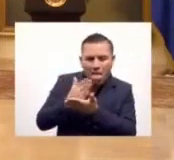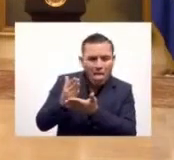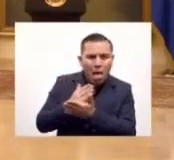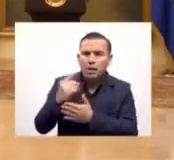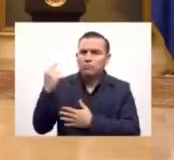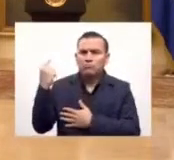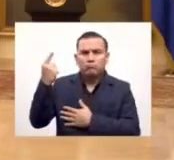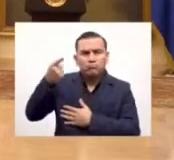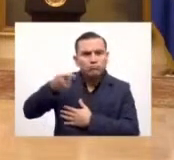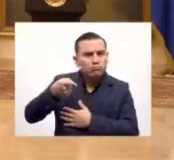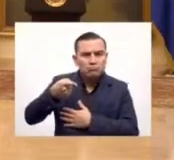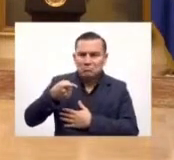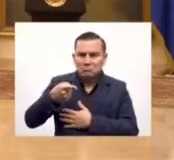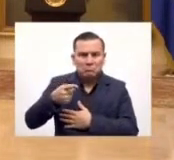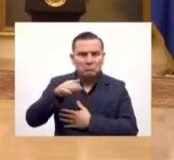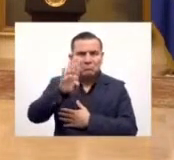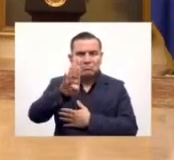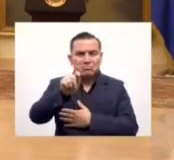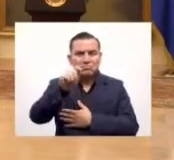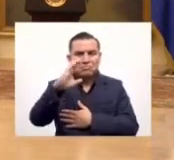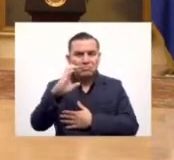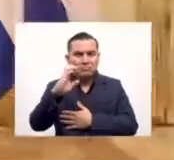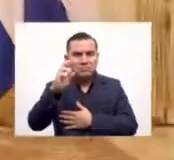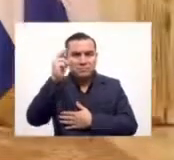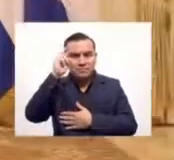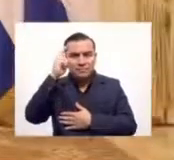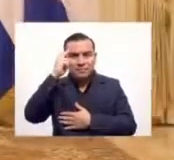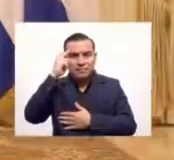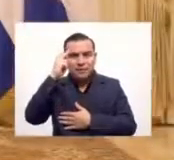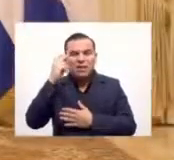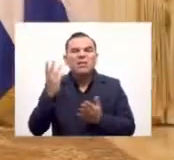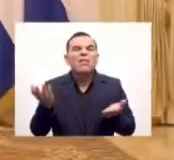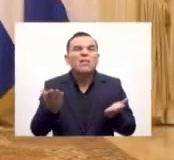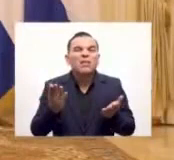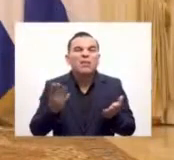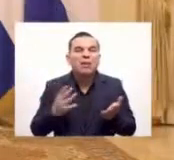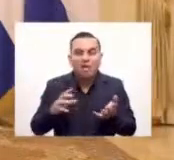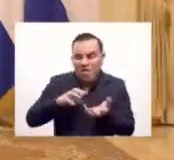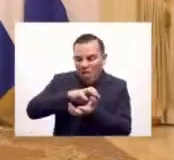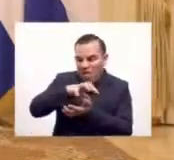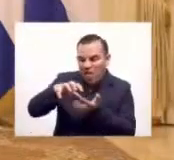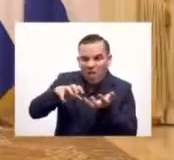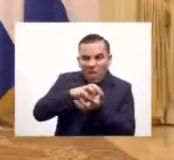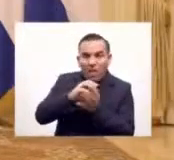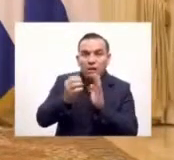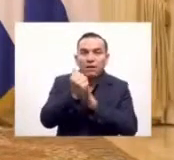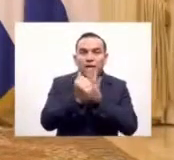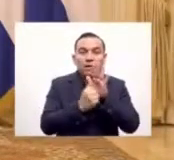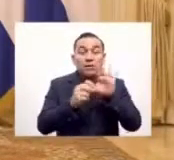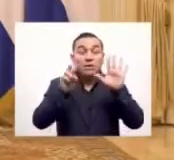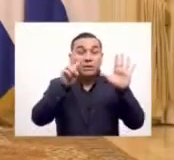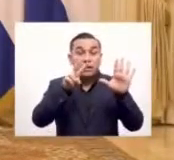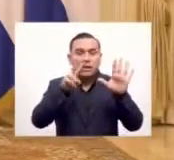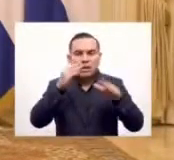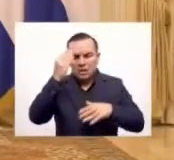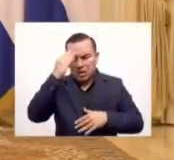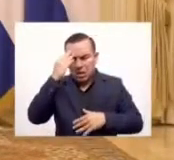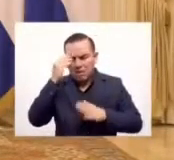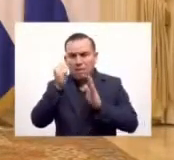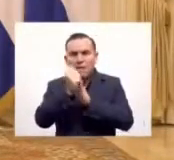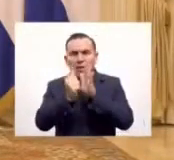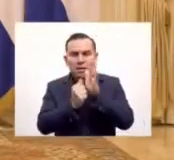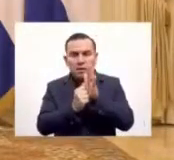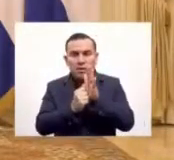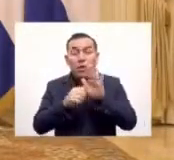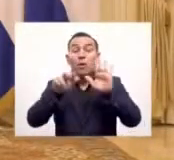sepa trabajar blockchain o transacciones de este estilo. Ahora sí que para